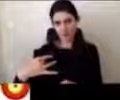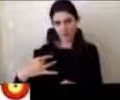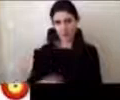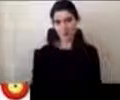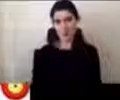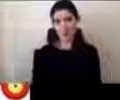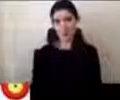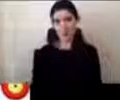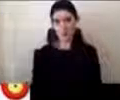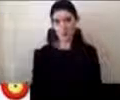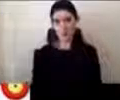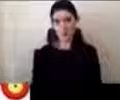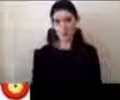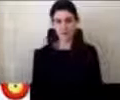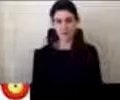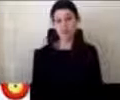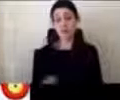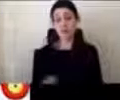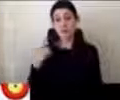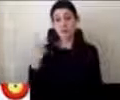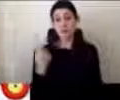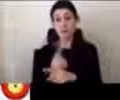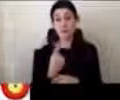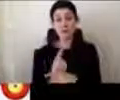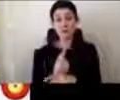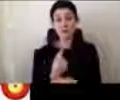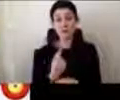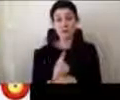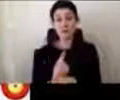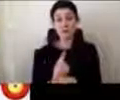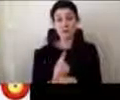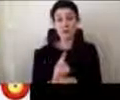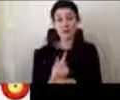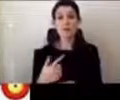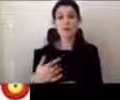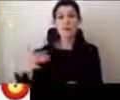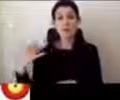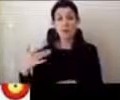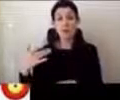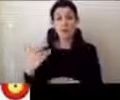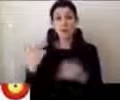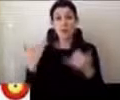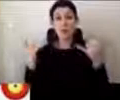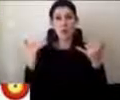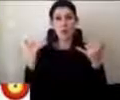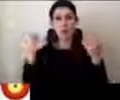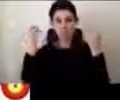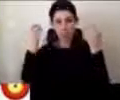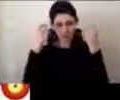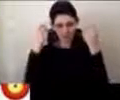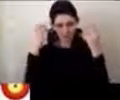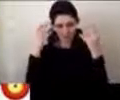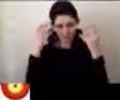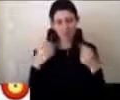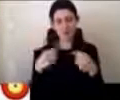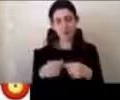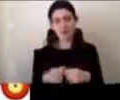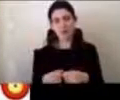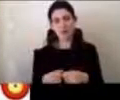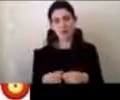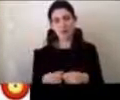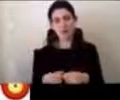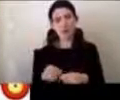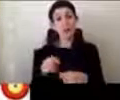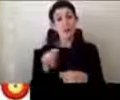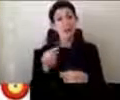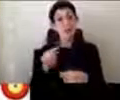Bueno, y yo voy a conversarles acerca de la importancia del juego en el aprendizaje. Para eso me va a ser muy